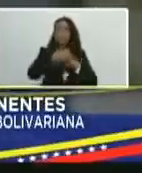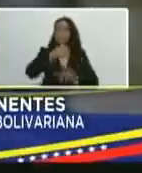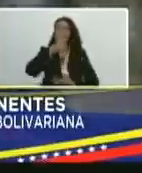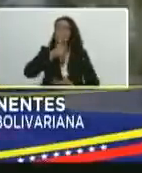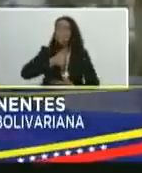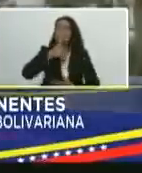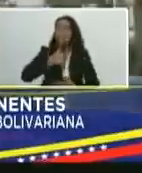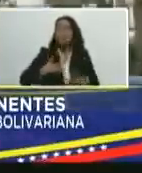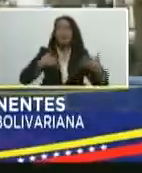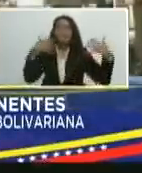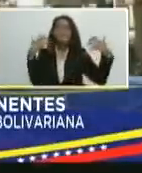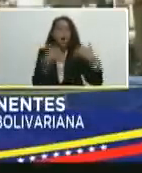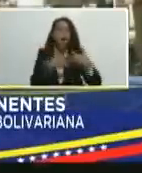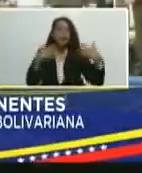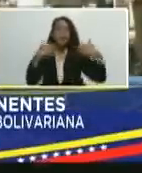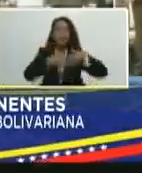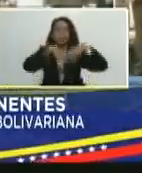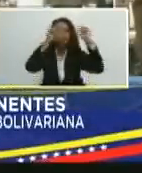patria en batalla permanente,